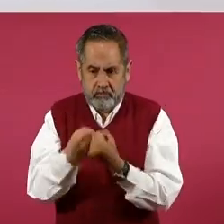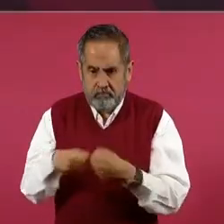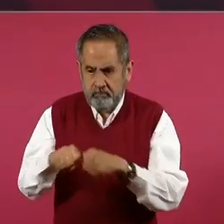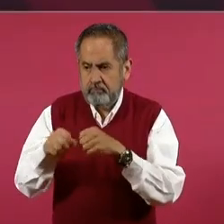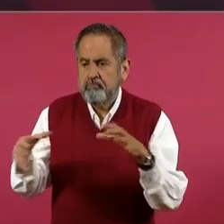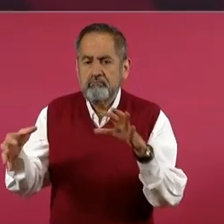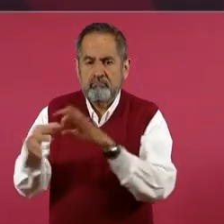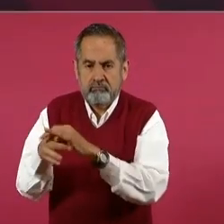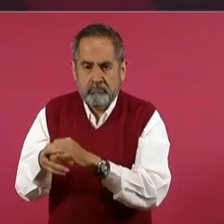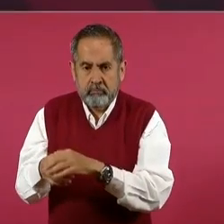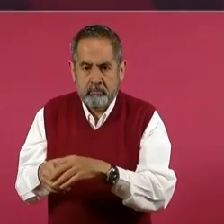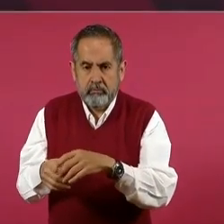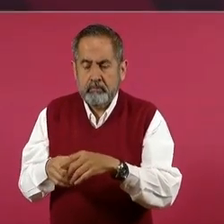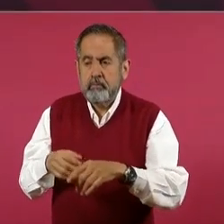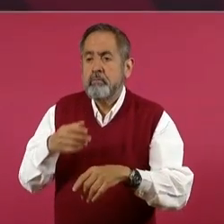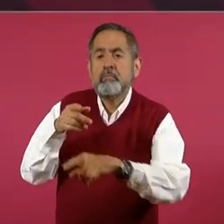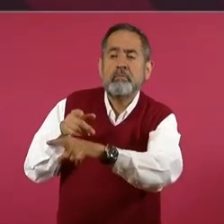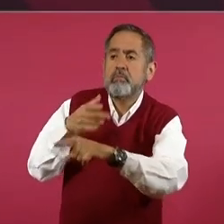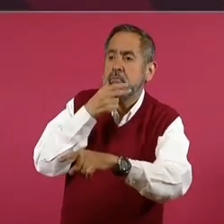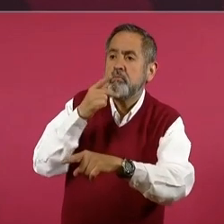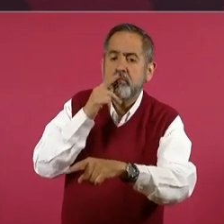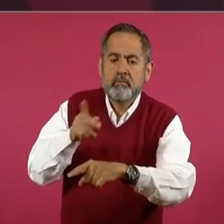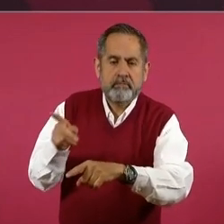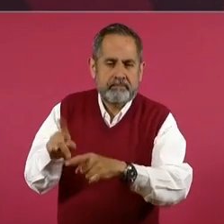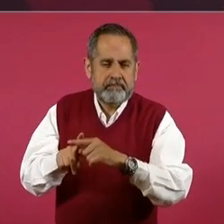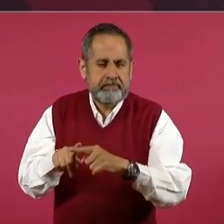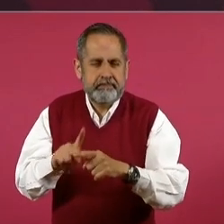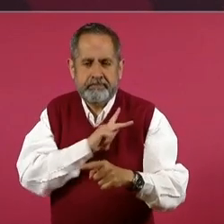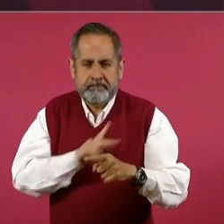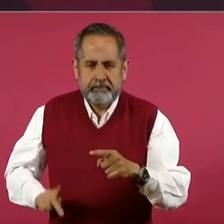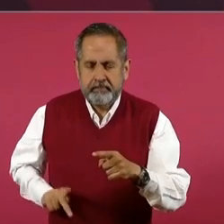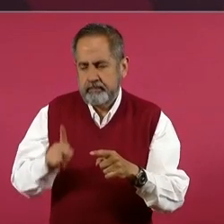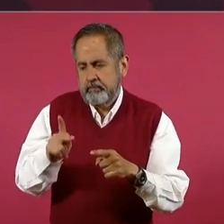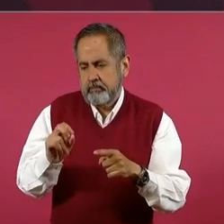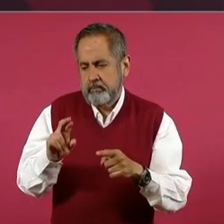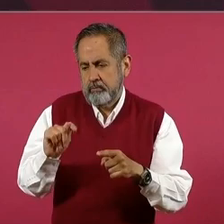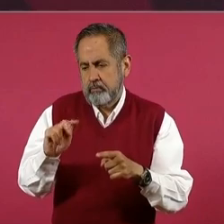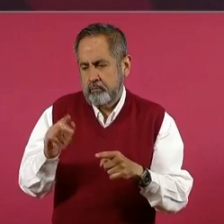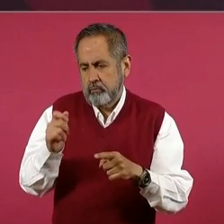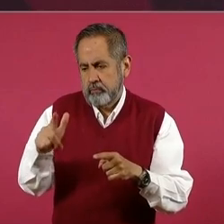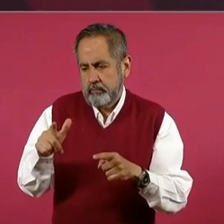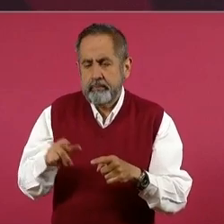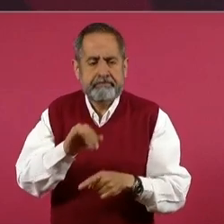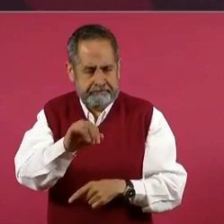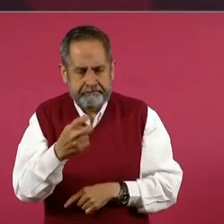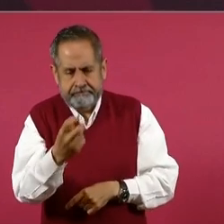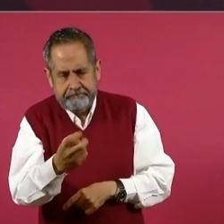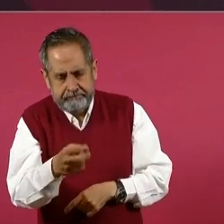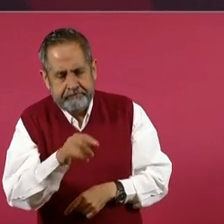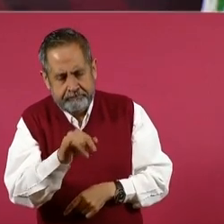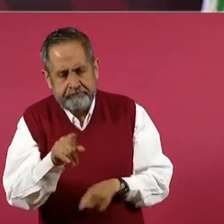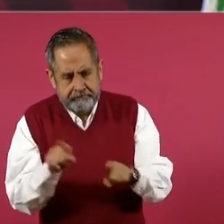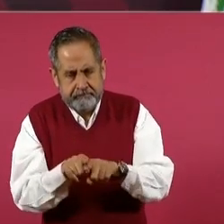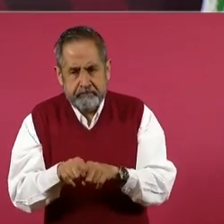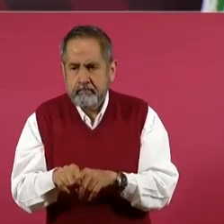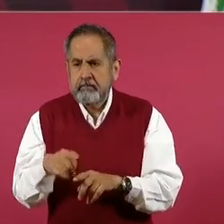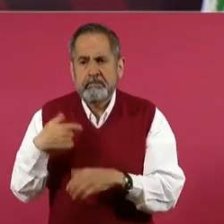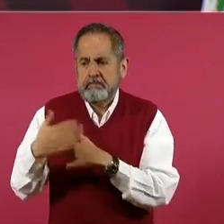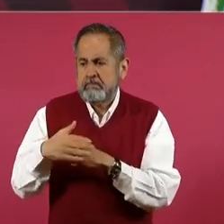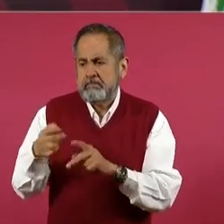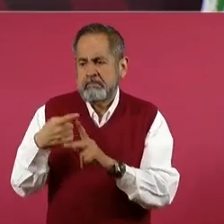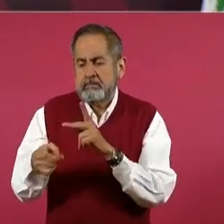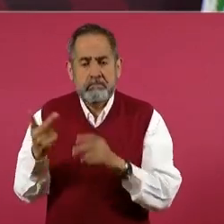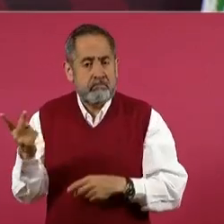portuguesa, sí, con Botangil. Así es. Entonces, ya van a comenzar